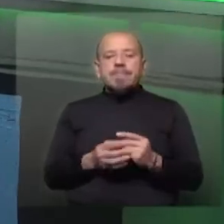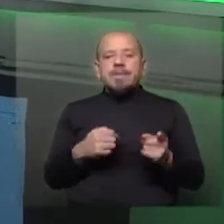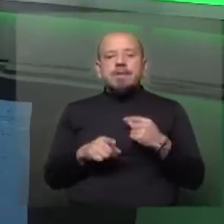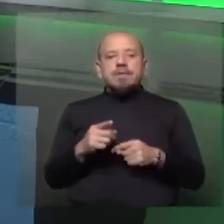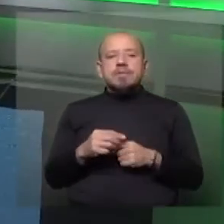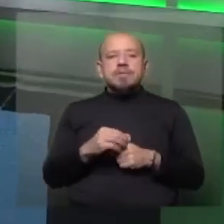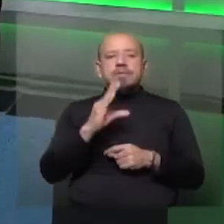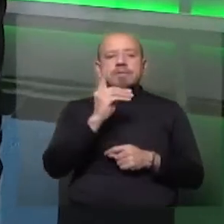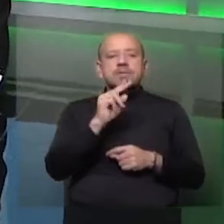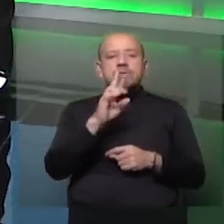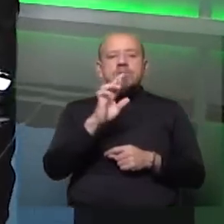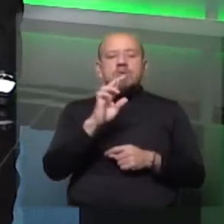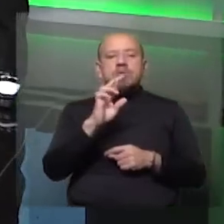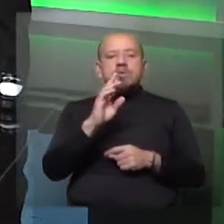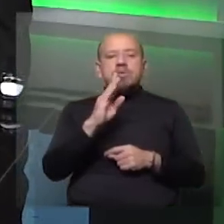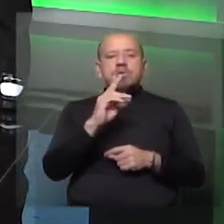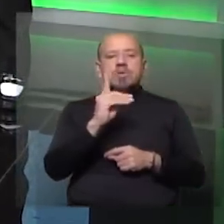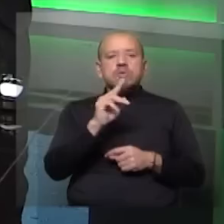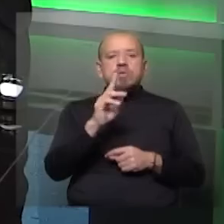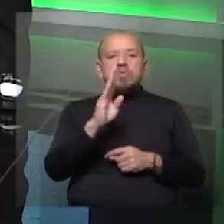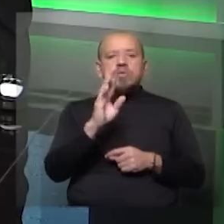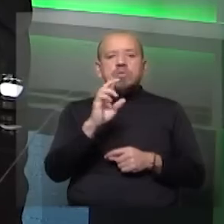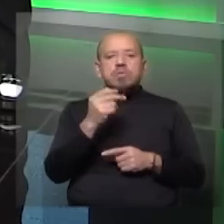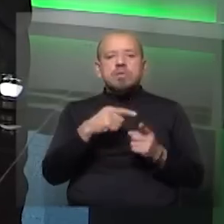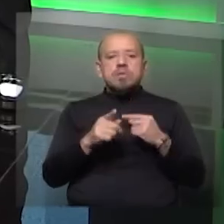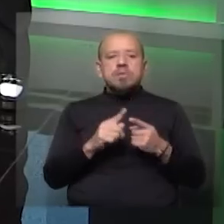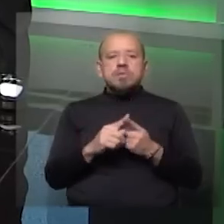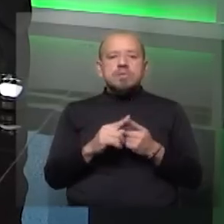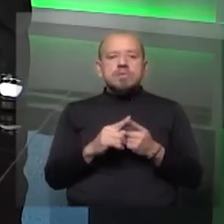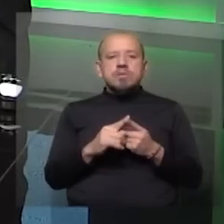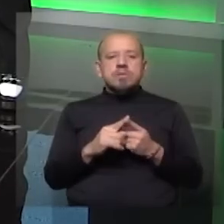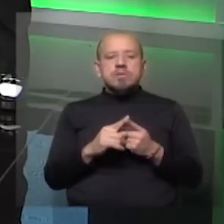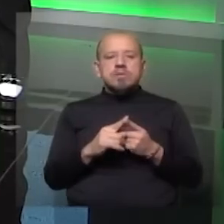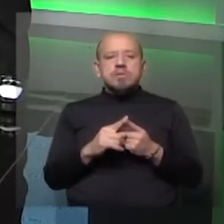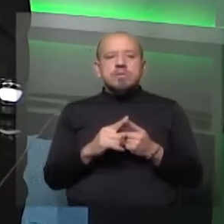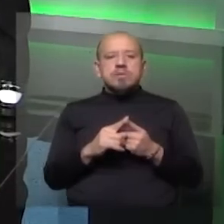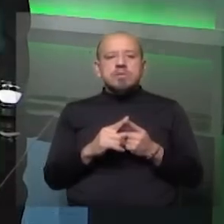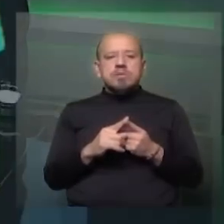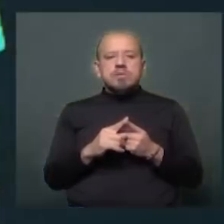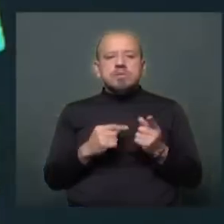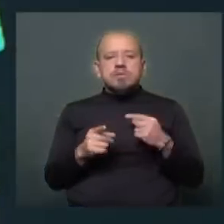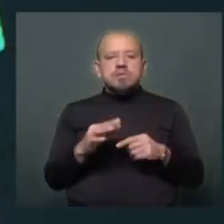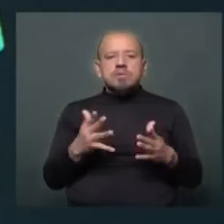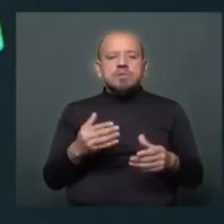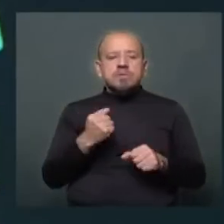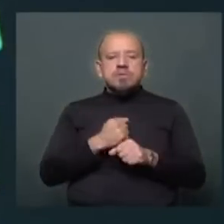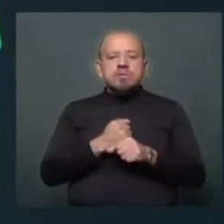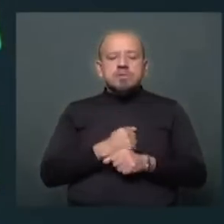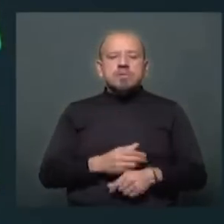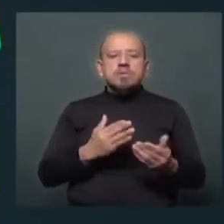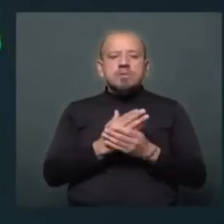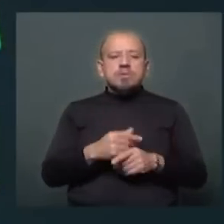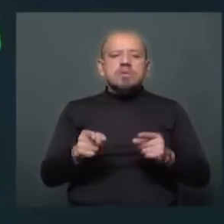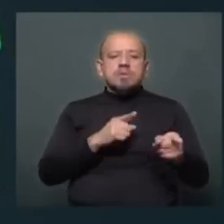arrancar por algo que no es justamente eso que les decía Marian con y Gastón duprat eh son un par de realizadores que trabajan juntos siempre